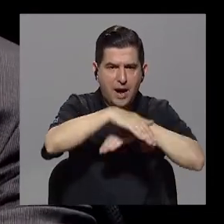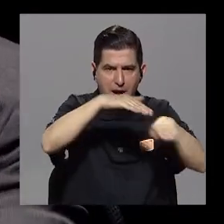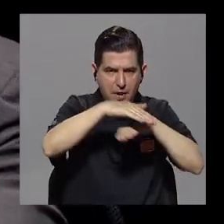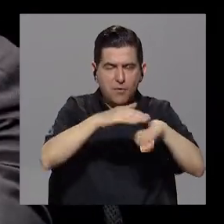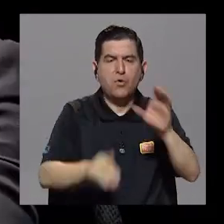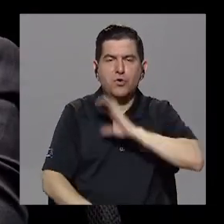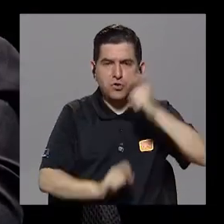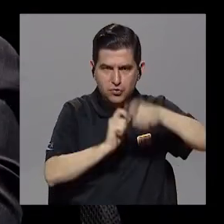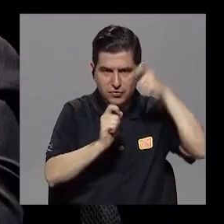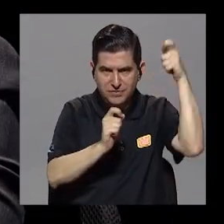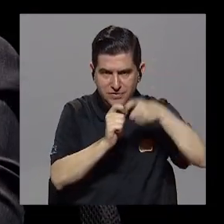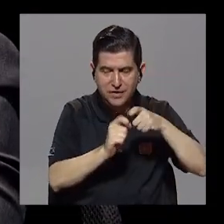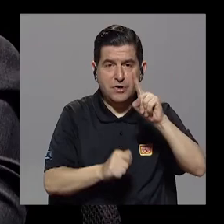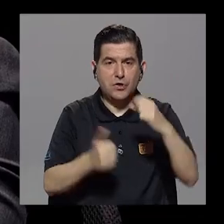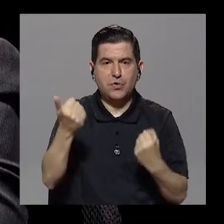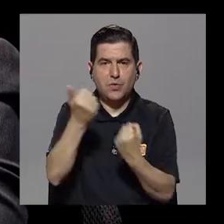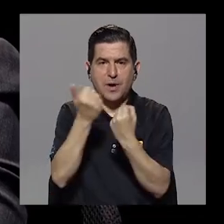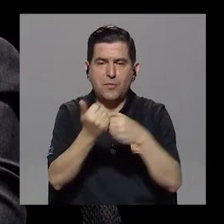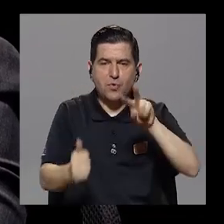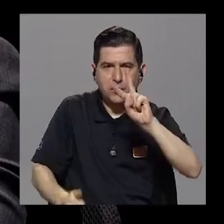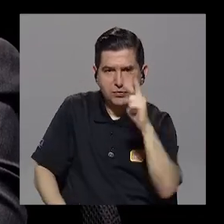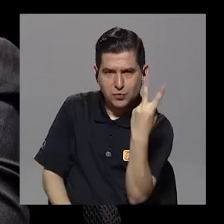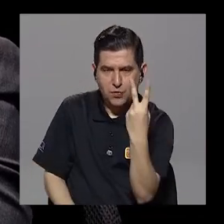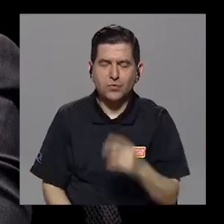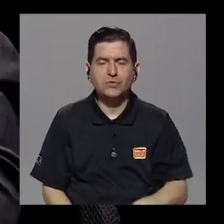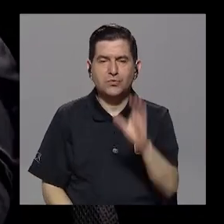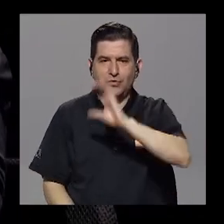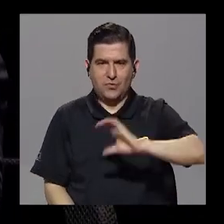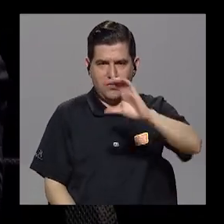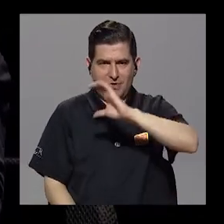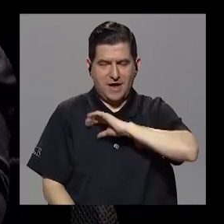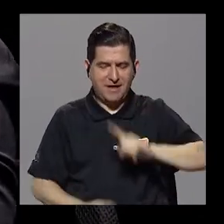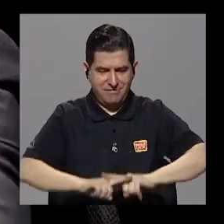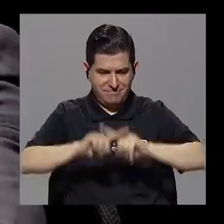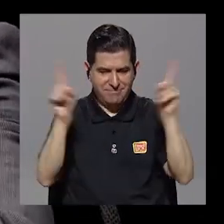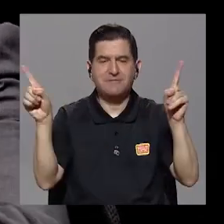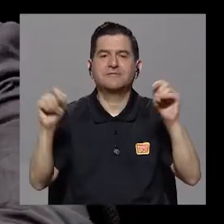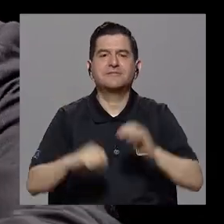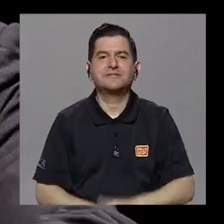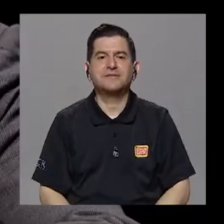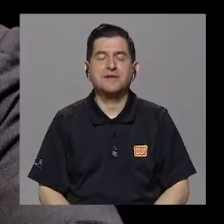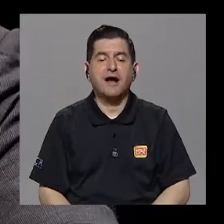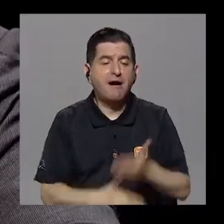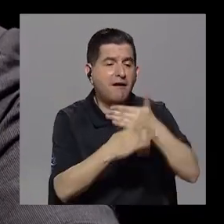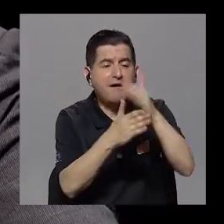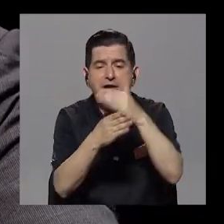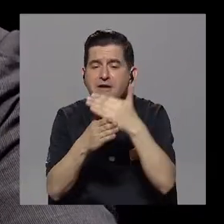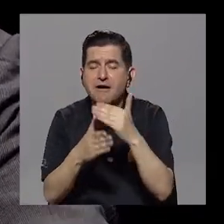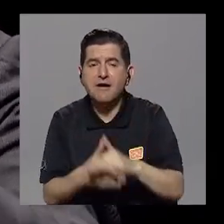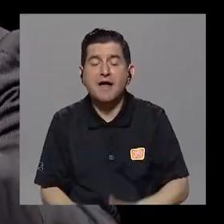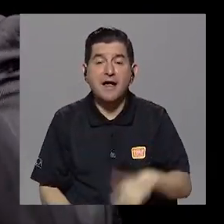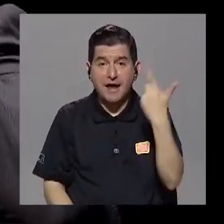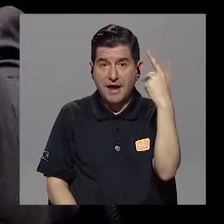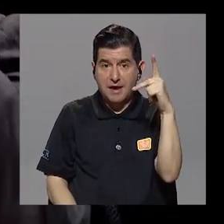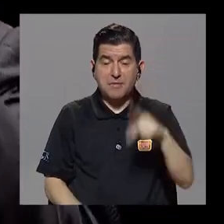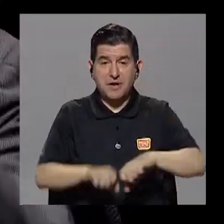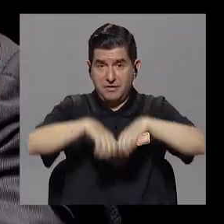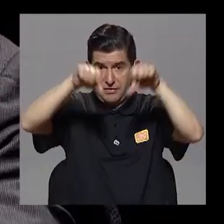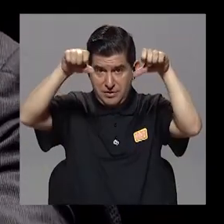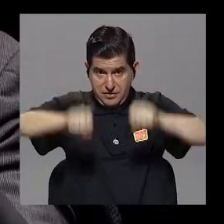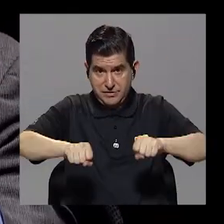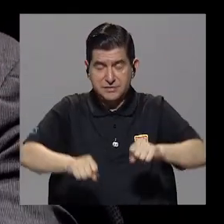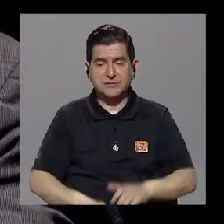con ciertas características y un pilar secundario con características diferentes, de manera que distribuís el riesgo. Digamos, a